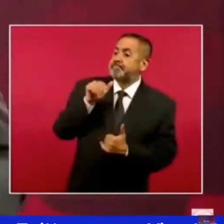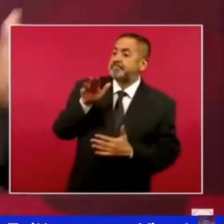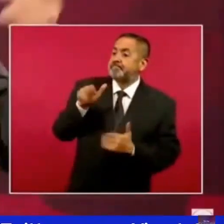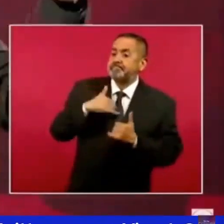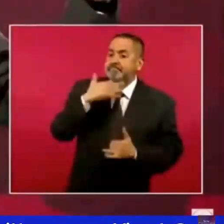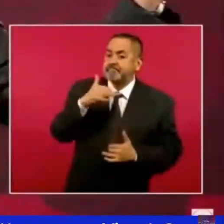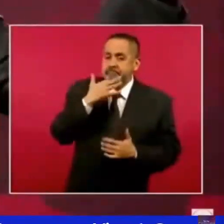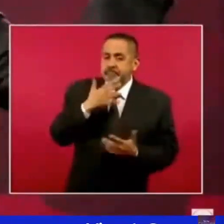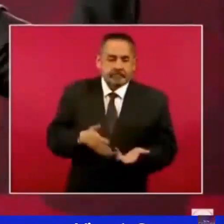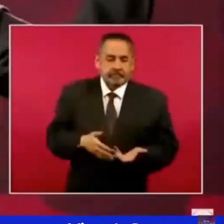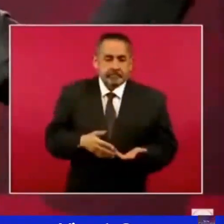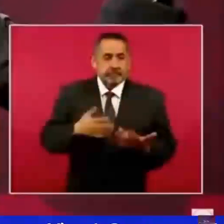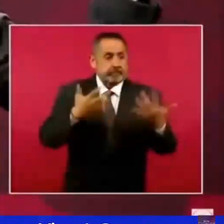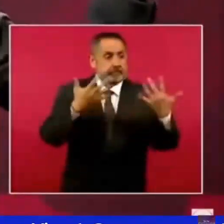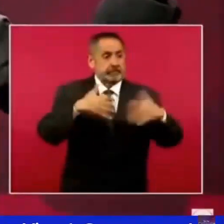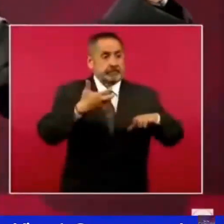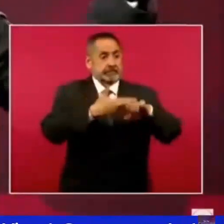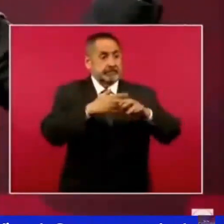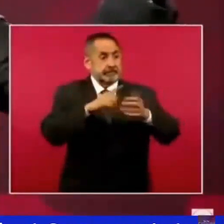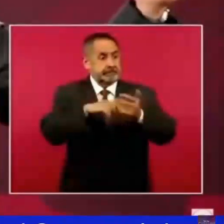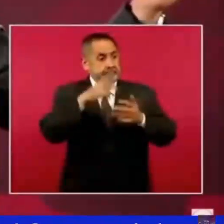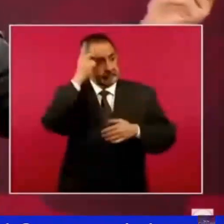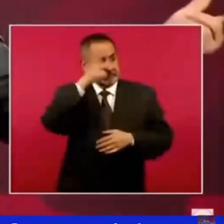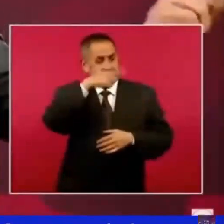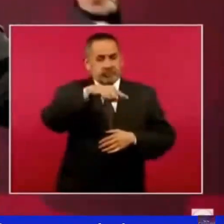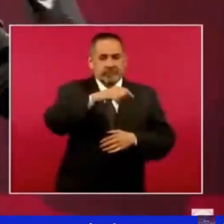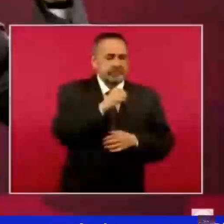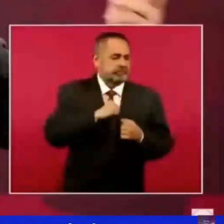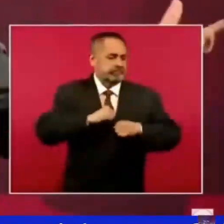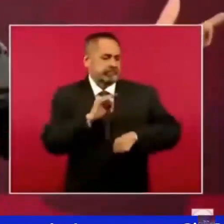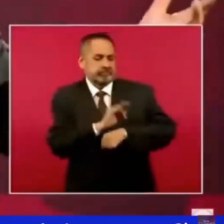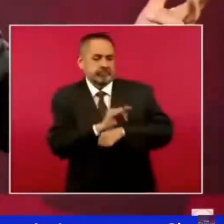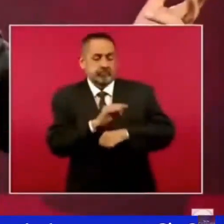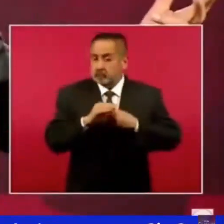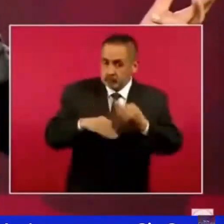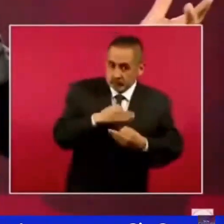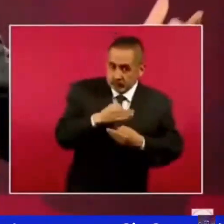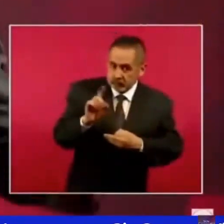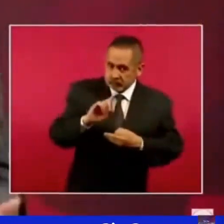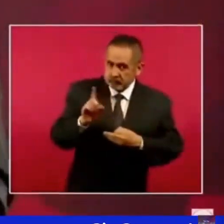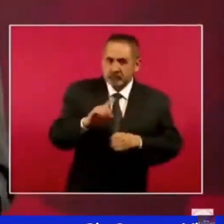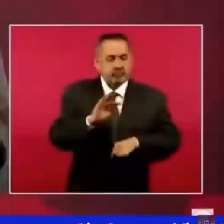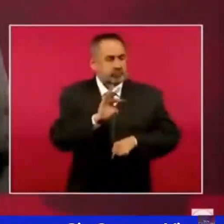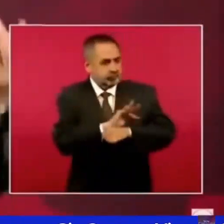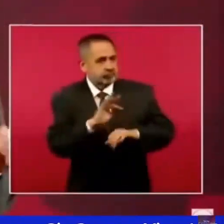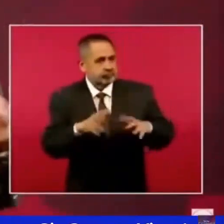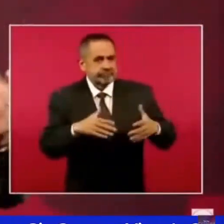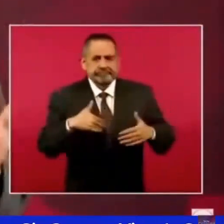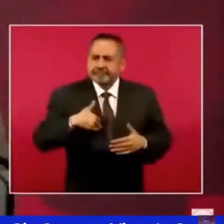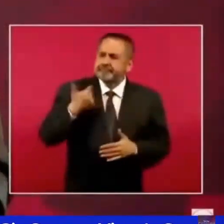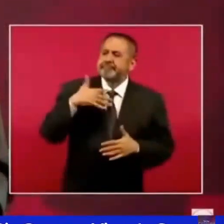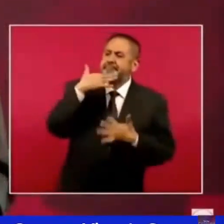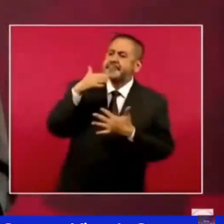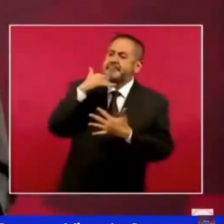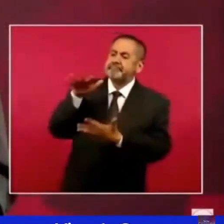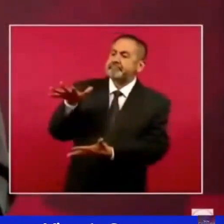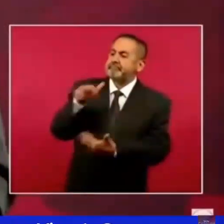Los empresarios, traficantes de influencia, no todos los empresarios se beneficiaron con la